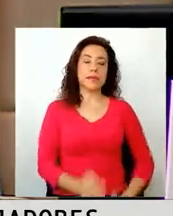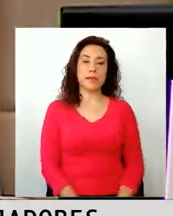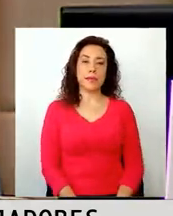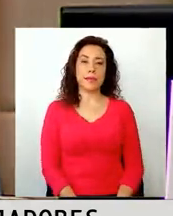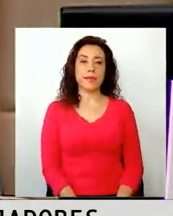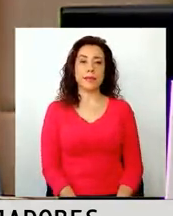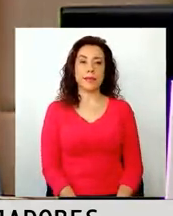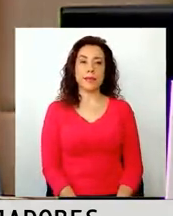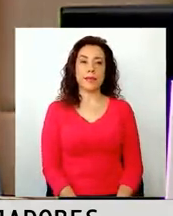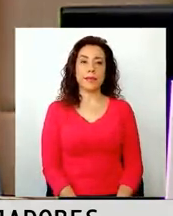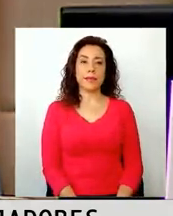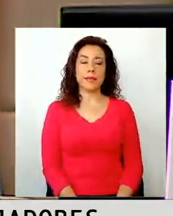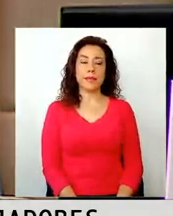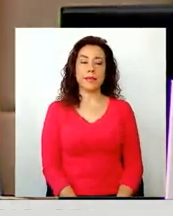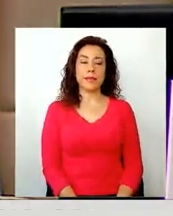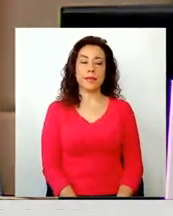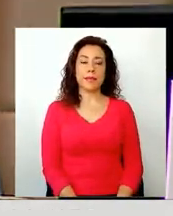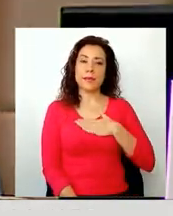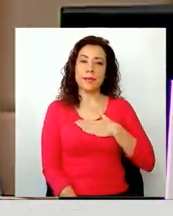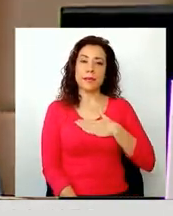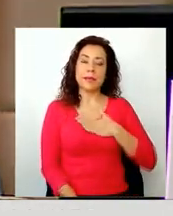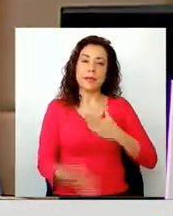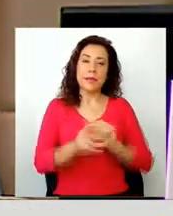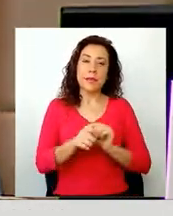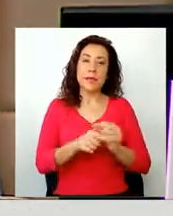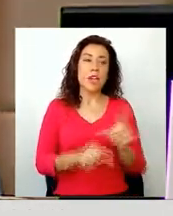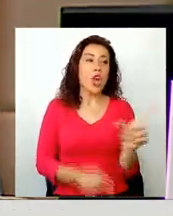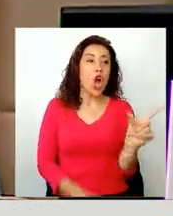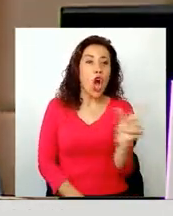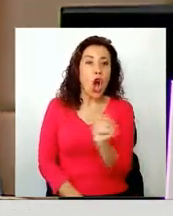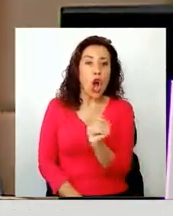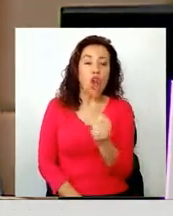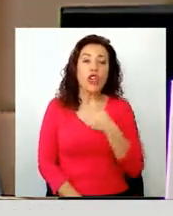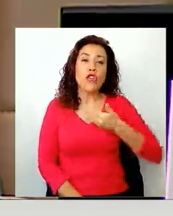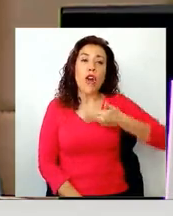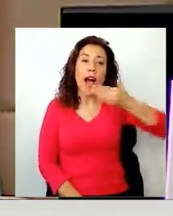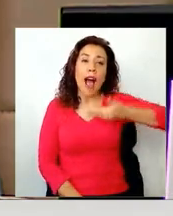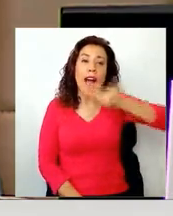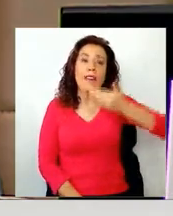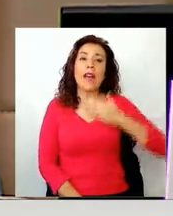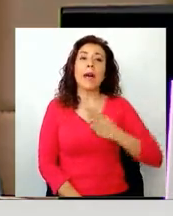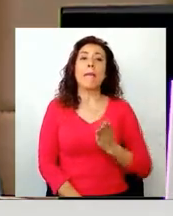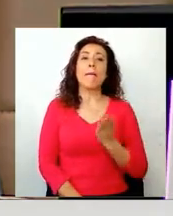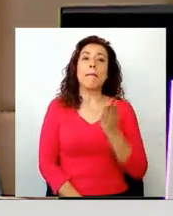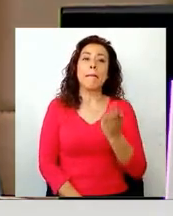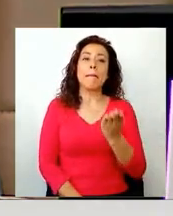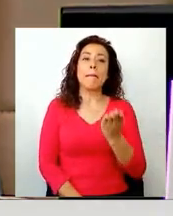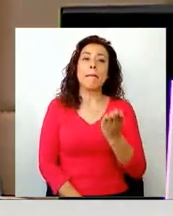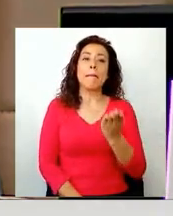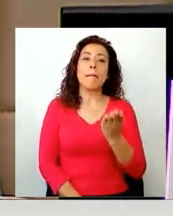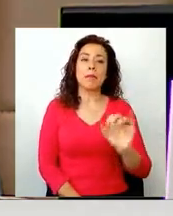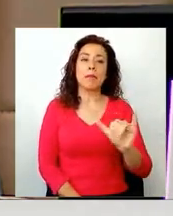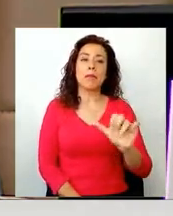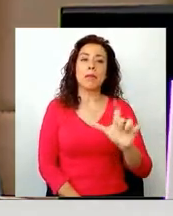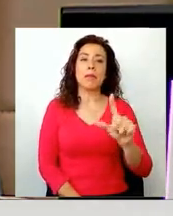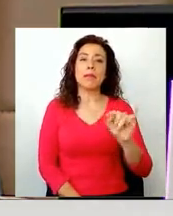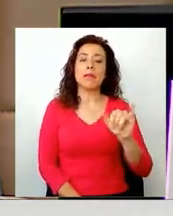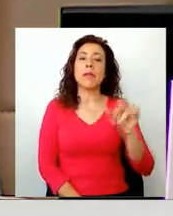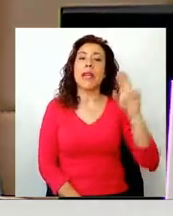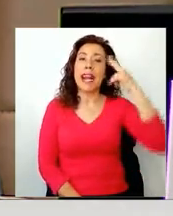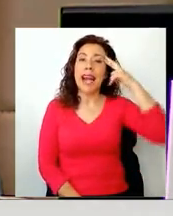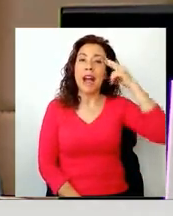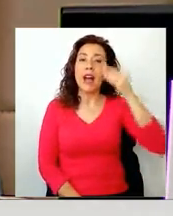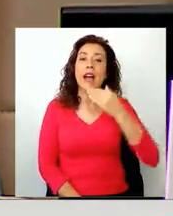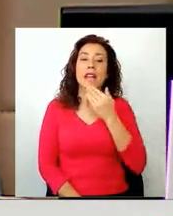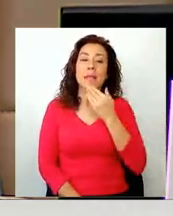quiero partir esta corta intervención pidiendo royalty para rancagua y royalti para las regiones